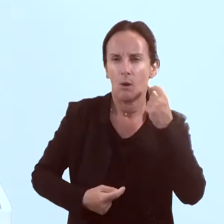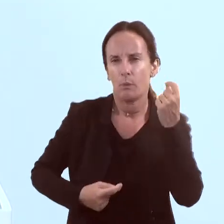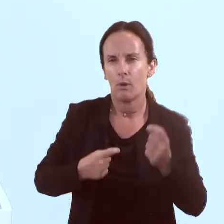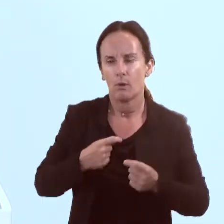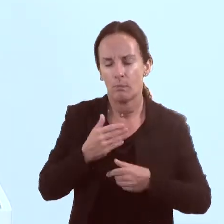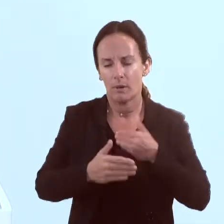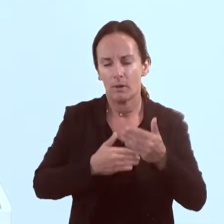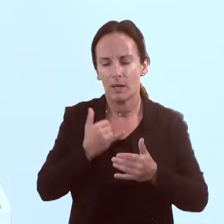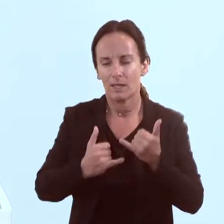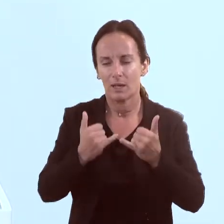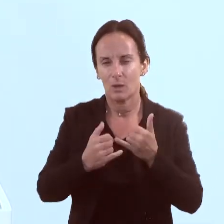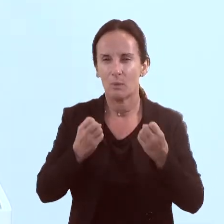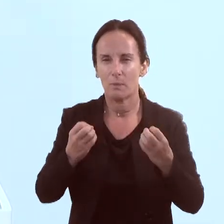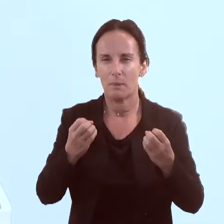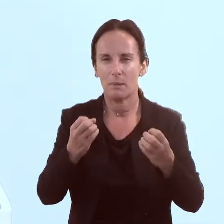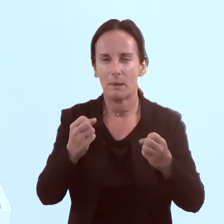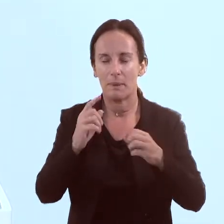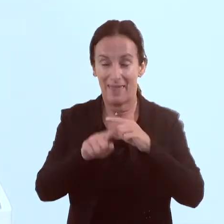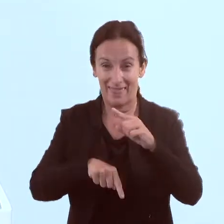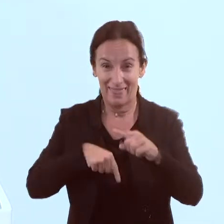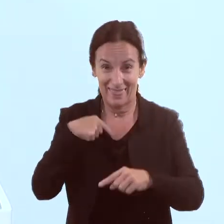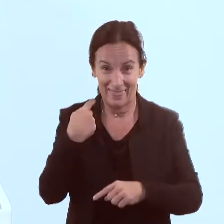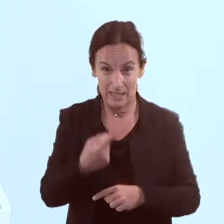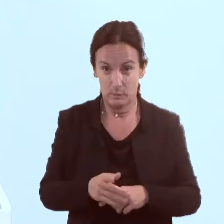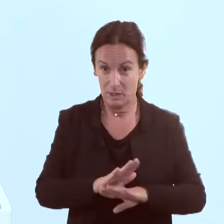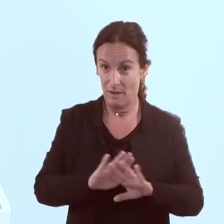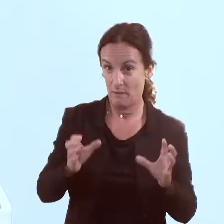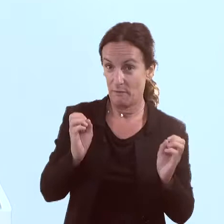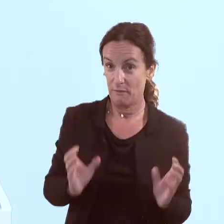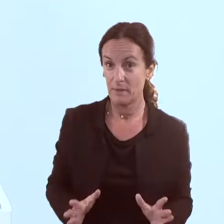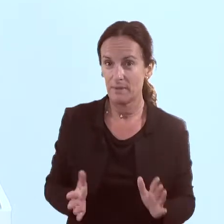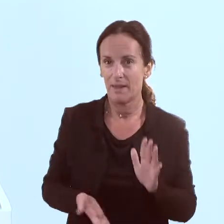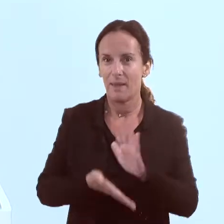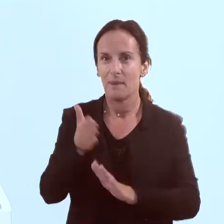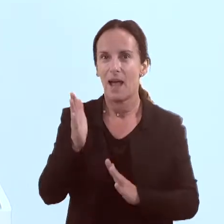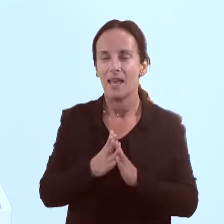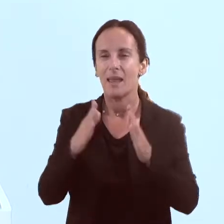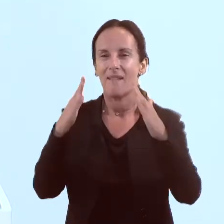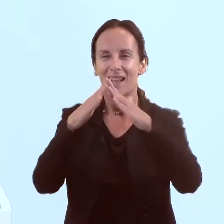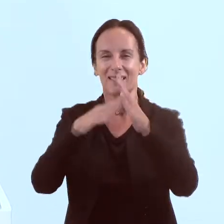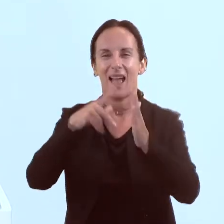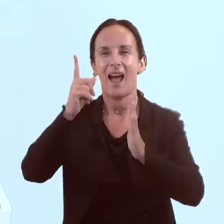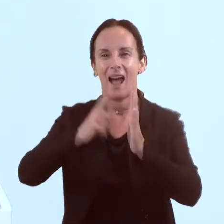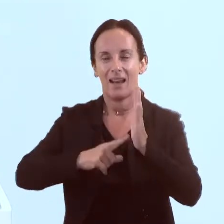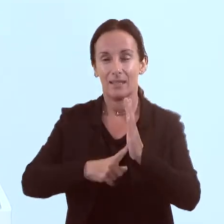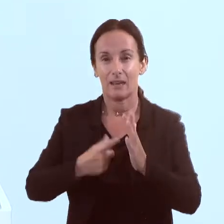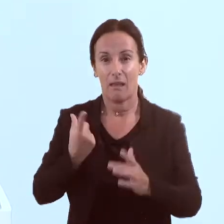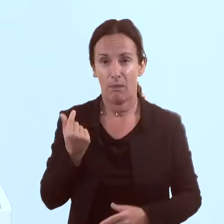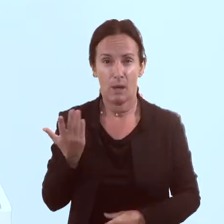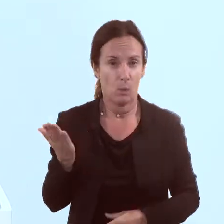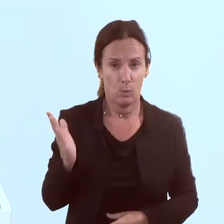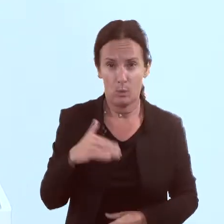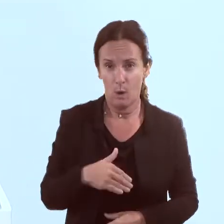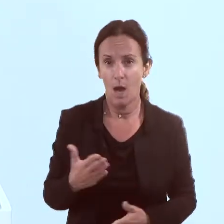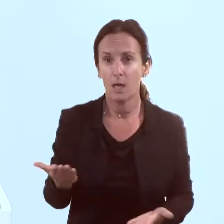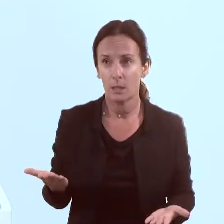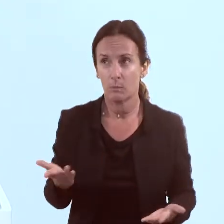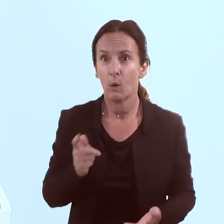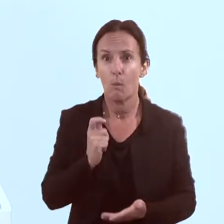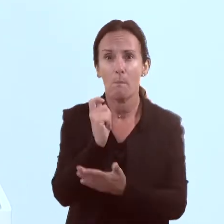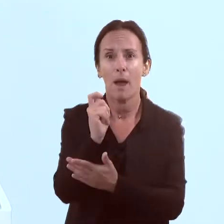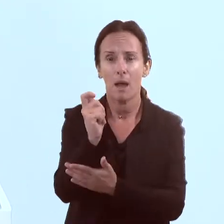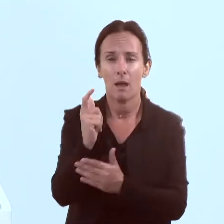fenomenal, pero cuando tienen que salir ahí fuera se tienen que alquilar, por ejemplo, una vivienda. Y para eso hay que tener dinero para